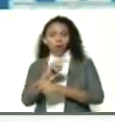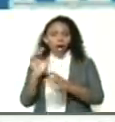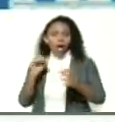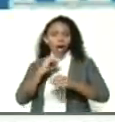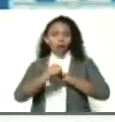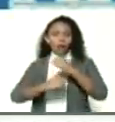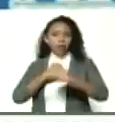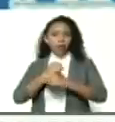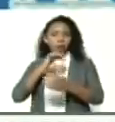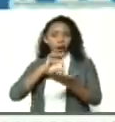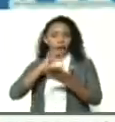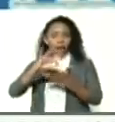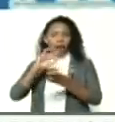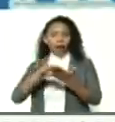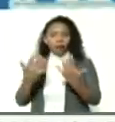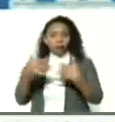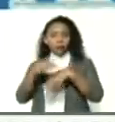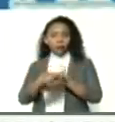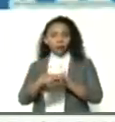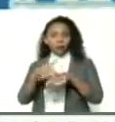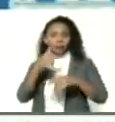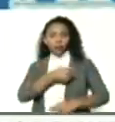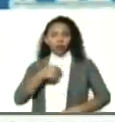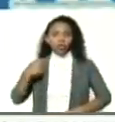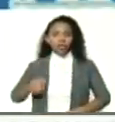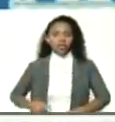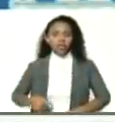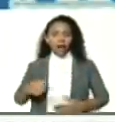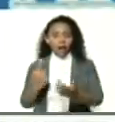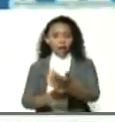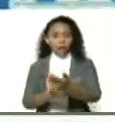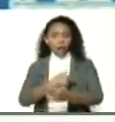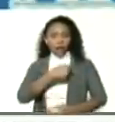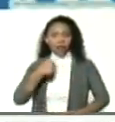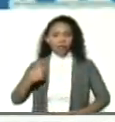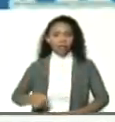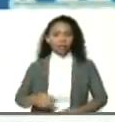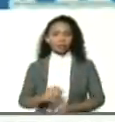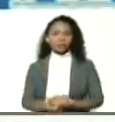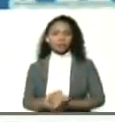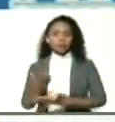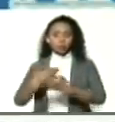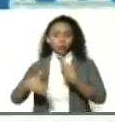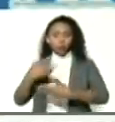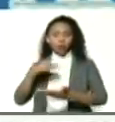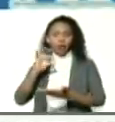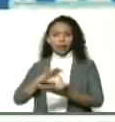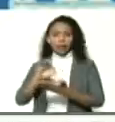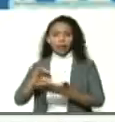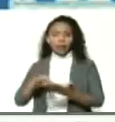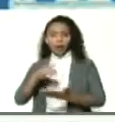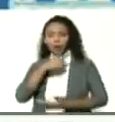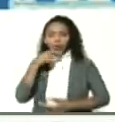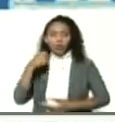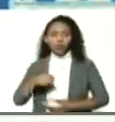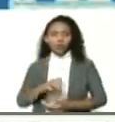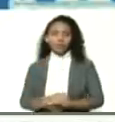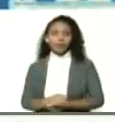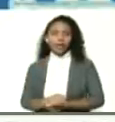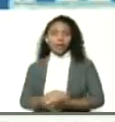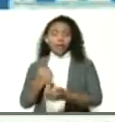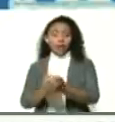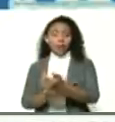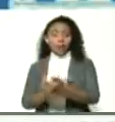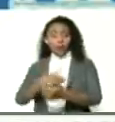asociación estratégica integral con China, con nuestra hermana China, de la cooperación estratégica con Rusia, de la hermandad